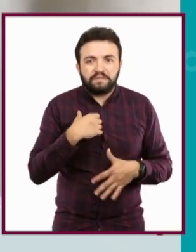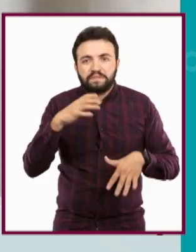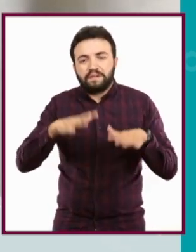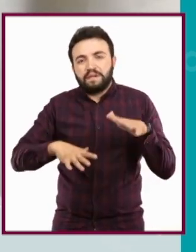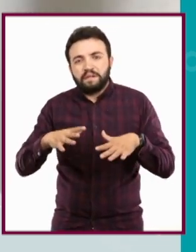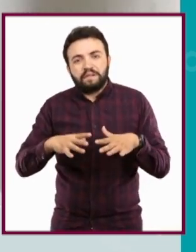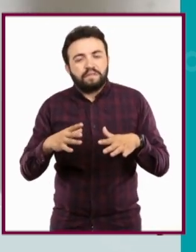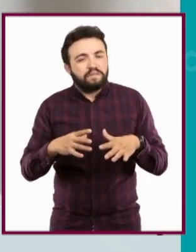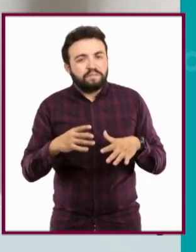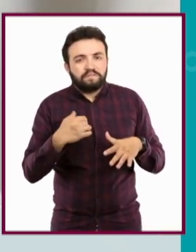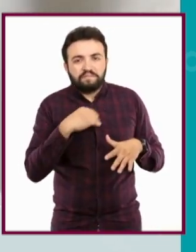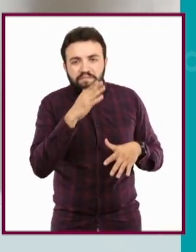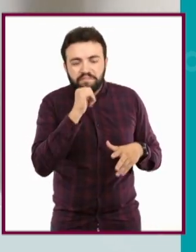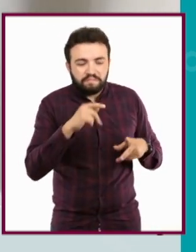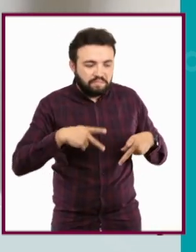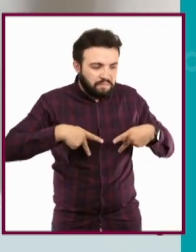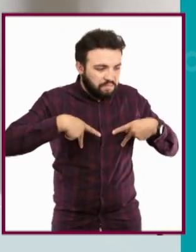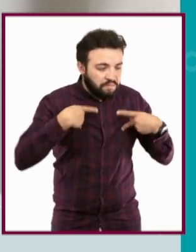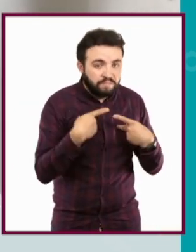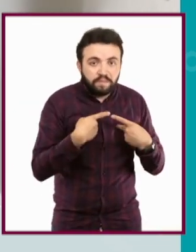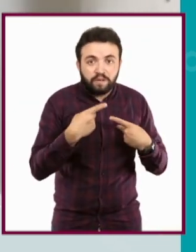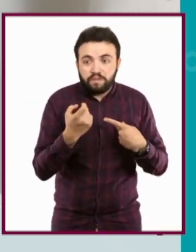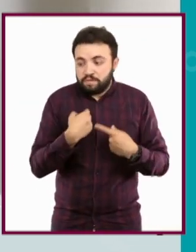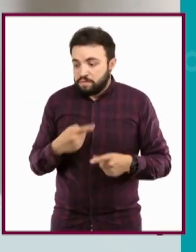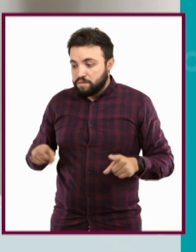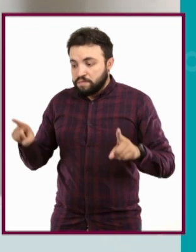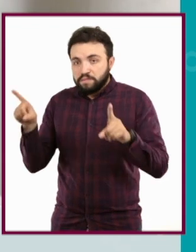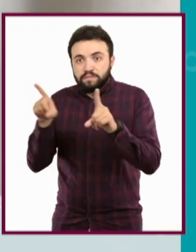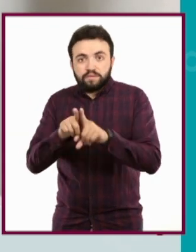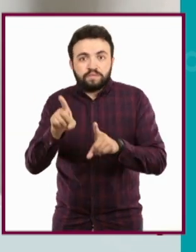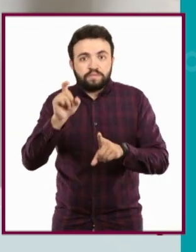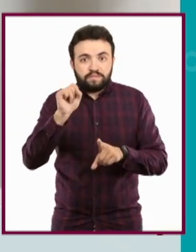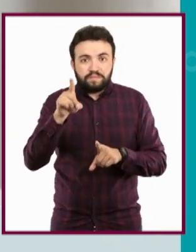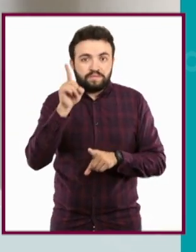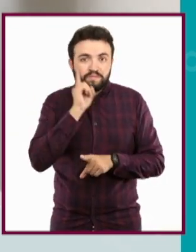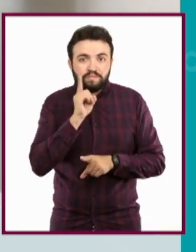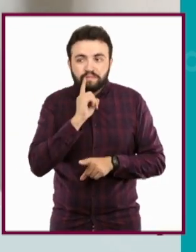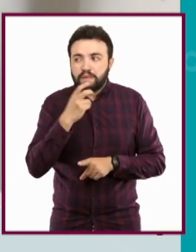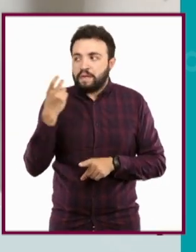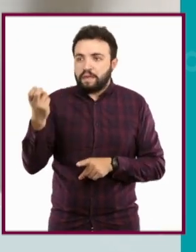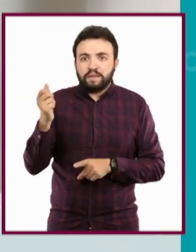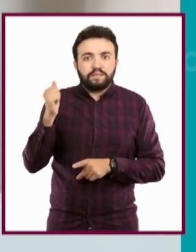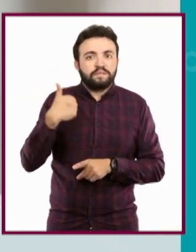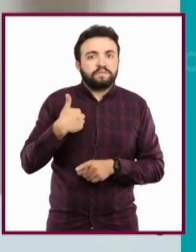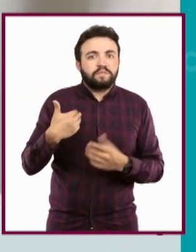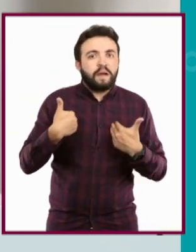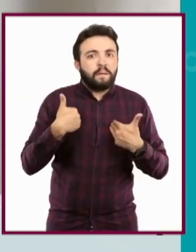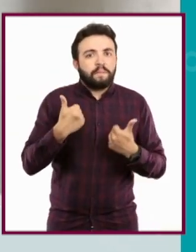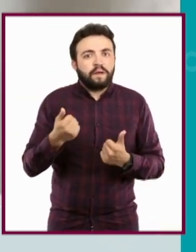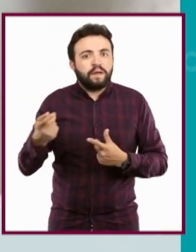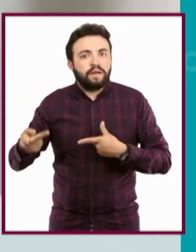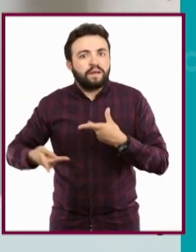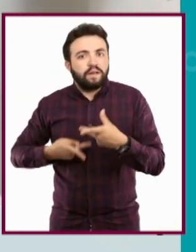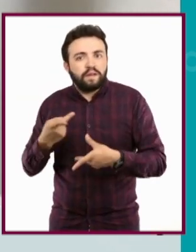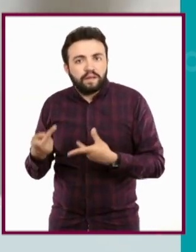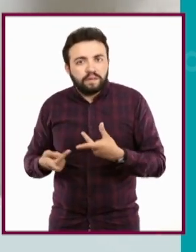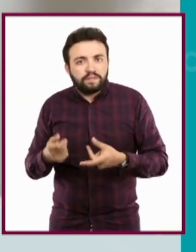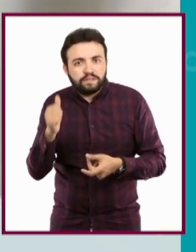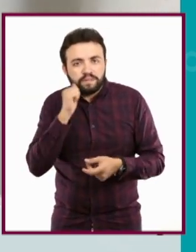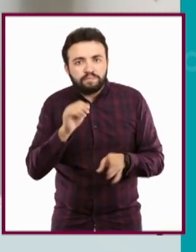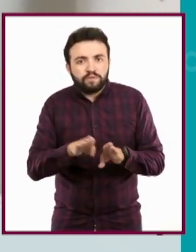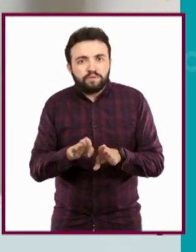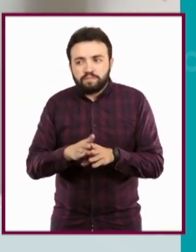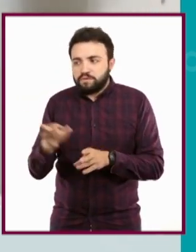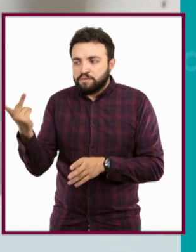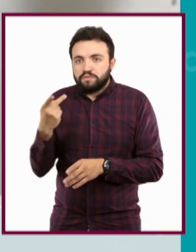siento triste, y tener a alguien así que la encuentres y te diga, no, ella sí me entiende, ella se expresa casi de